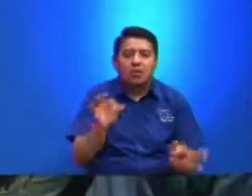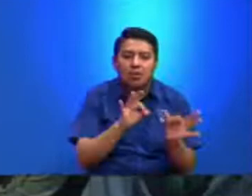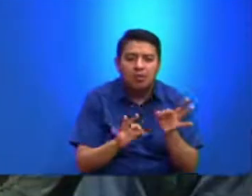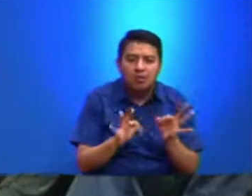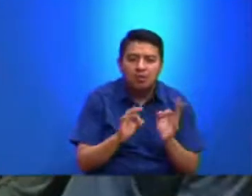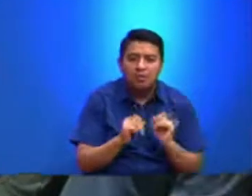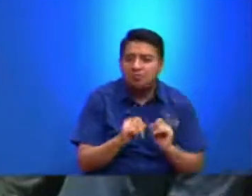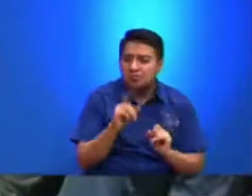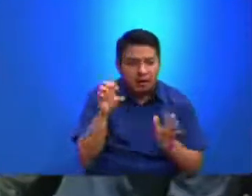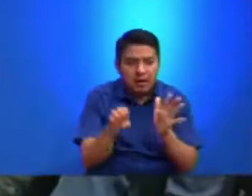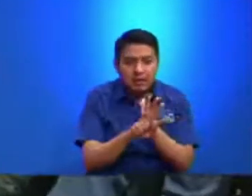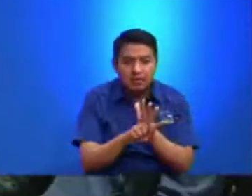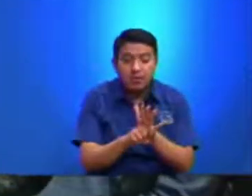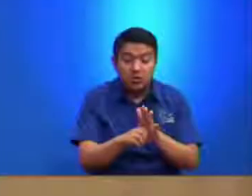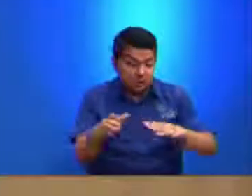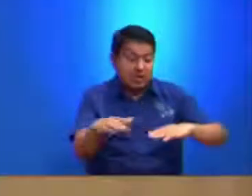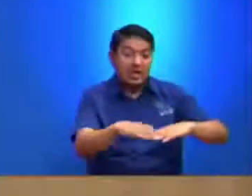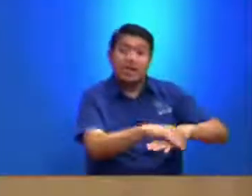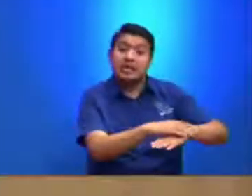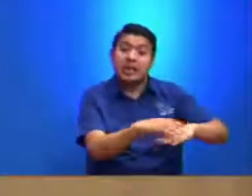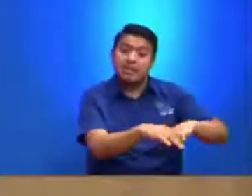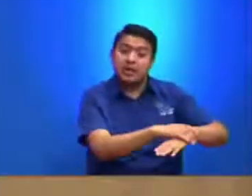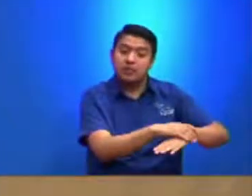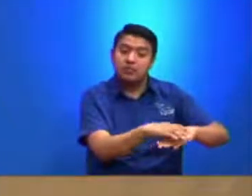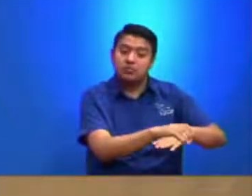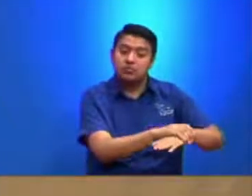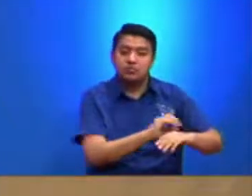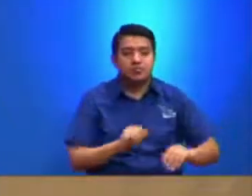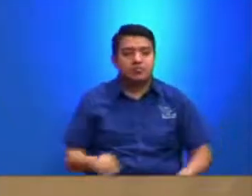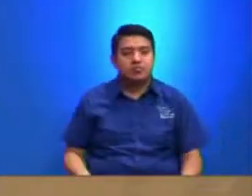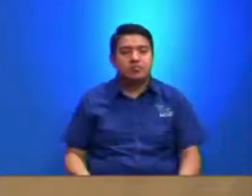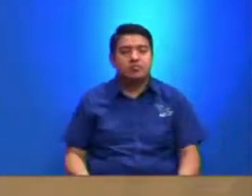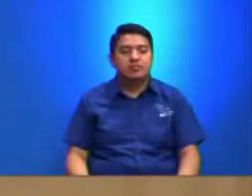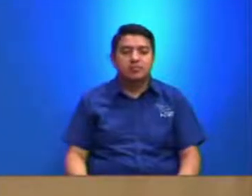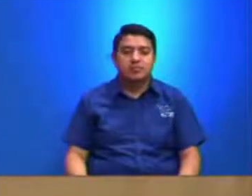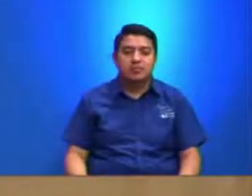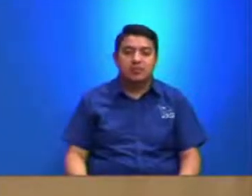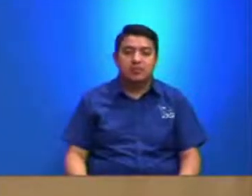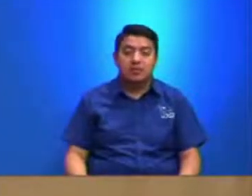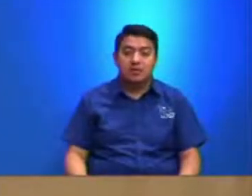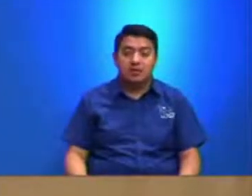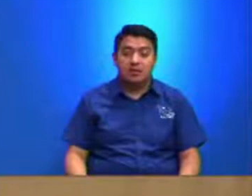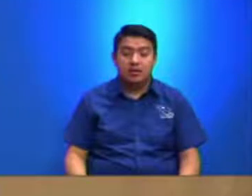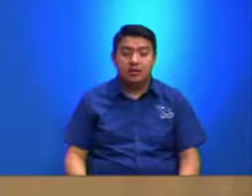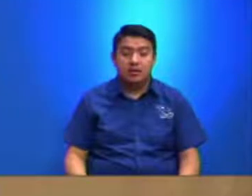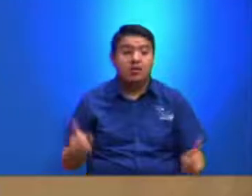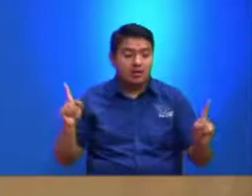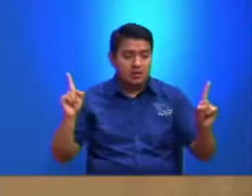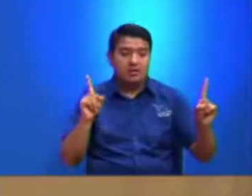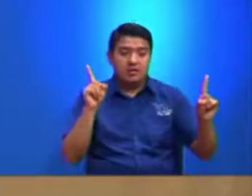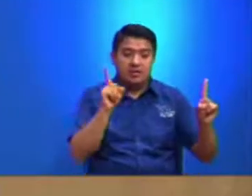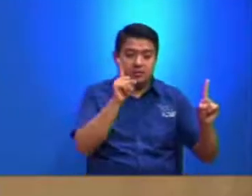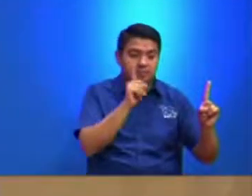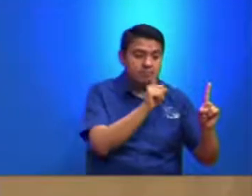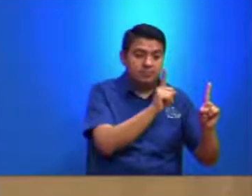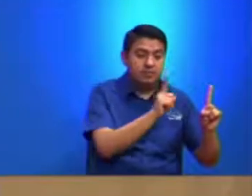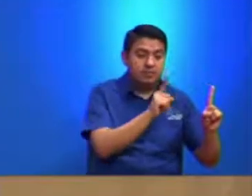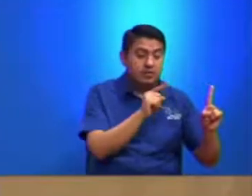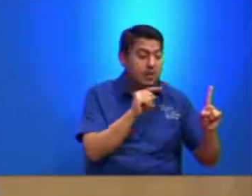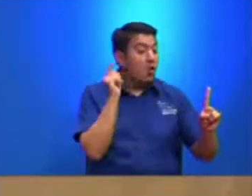Preciosos, mire. Ay, pero fíjate que los dedos los tengo así, necesita. Pero la elegancia duele, le